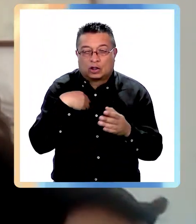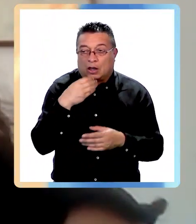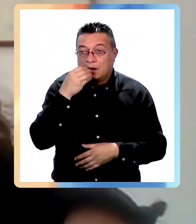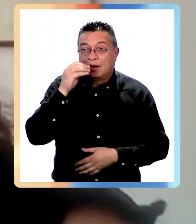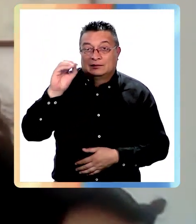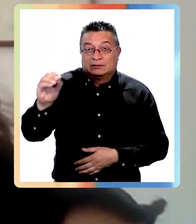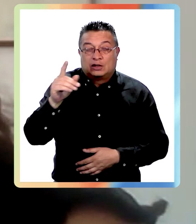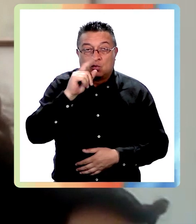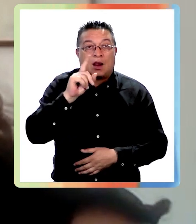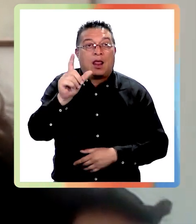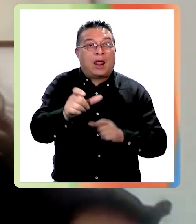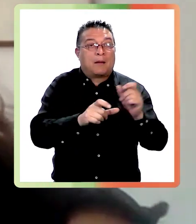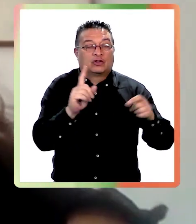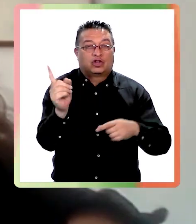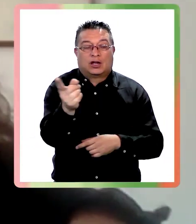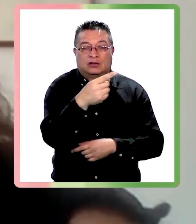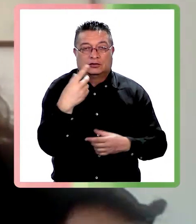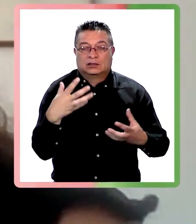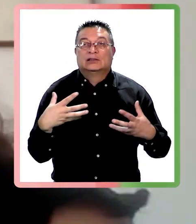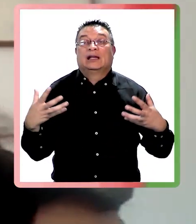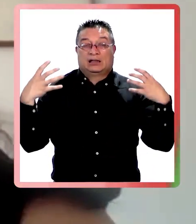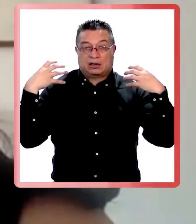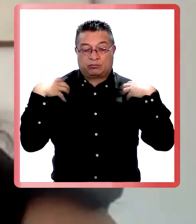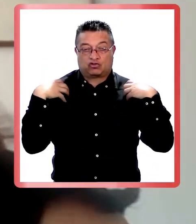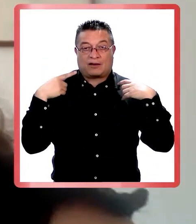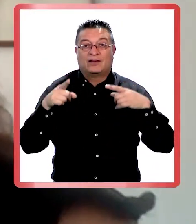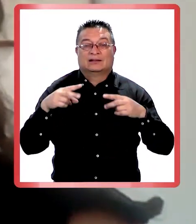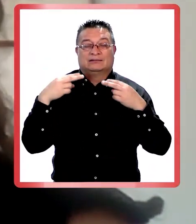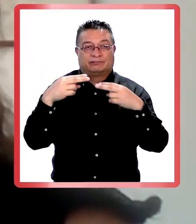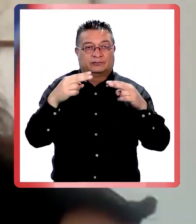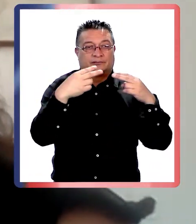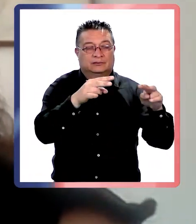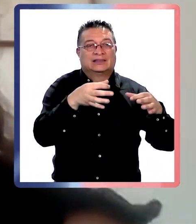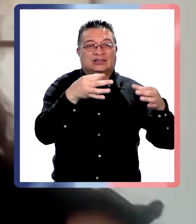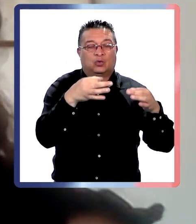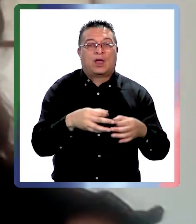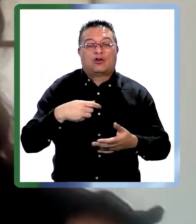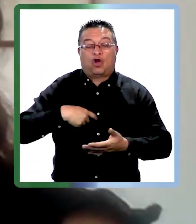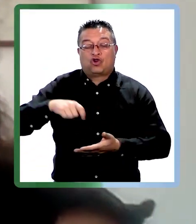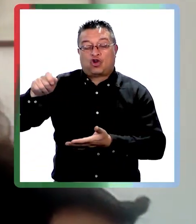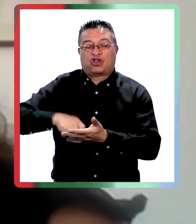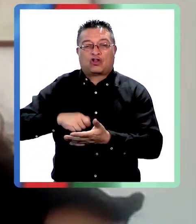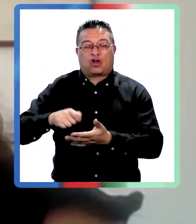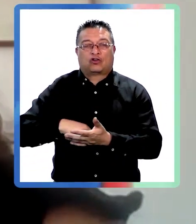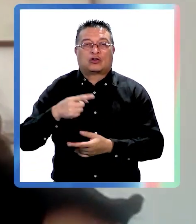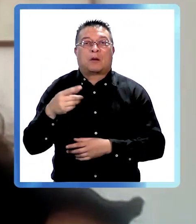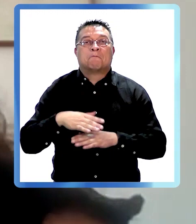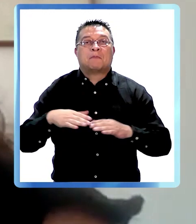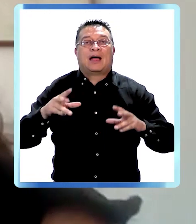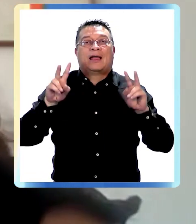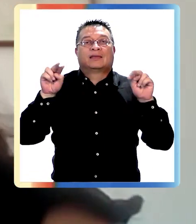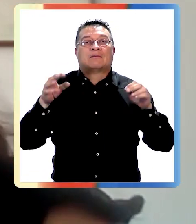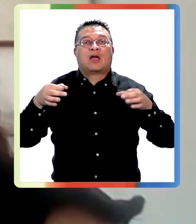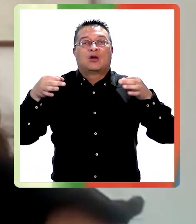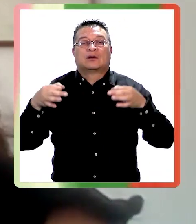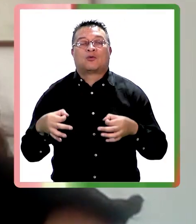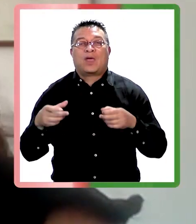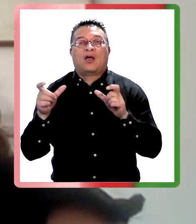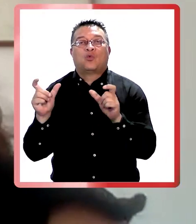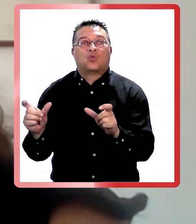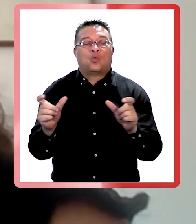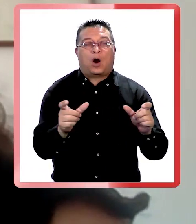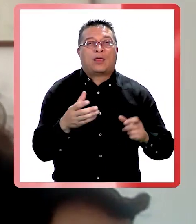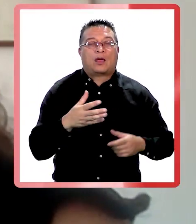el fondo llamando a la ciudadanía a responsabilizarse de su seguridad a través de la contratación de más dispositivos de